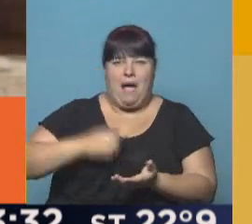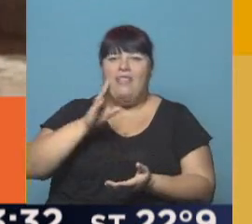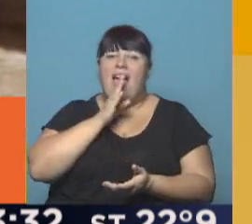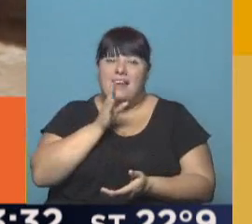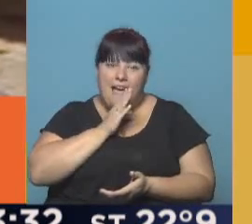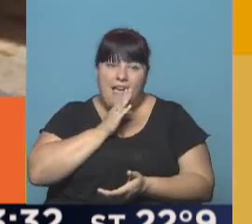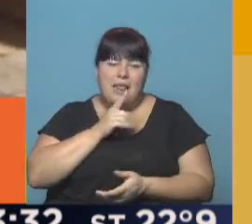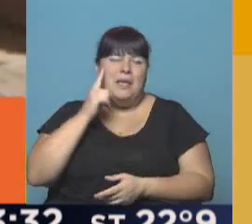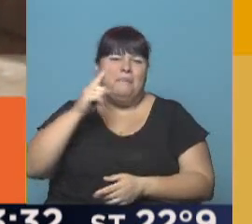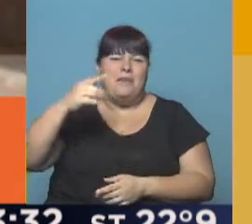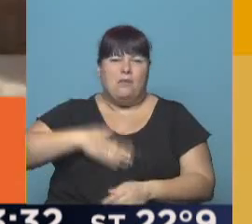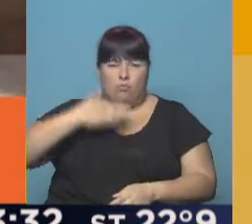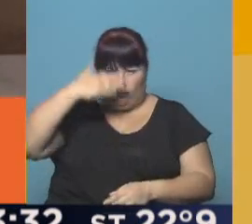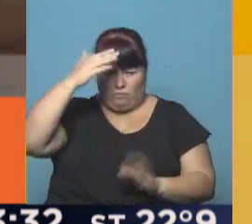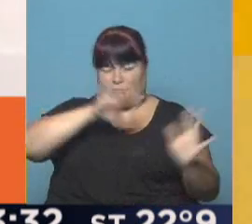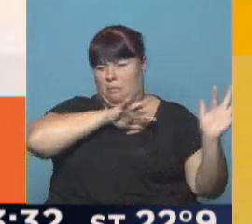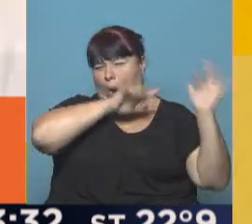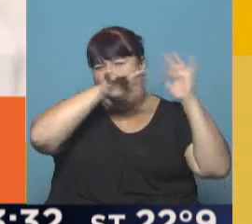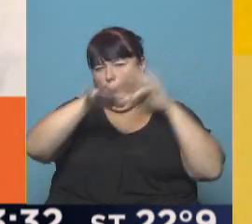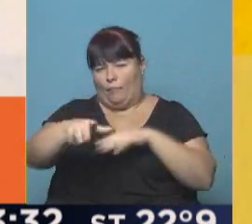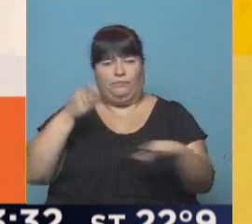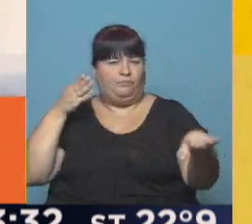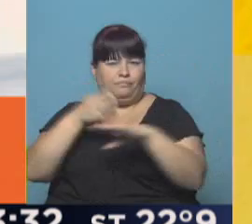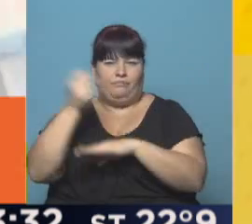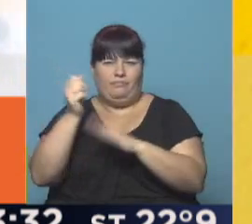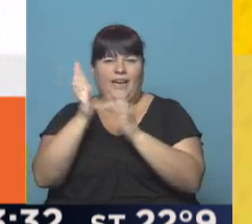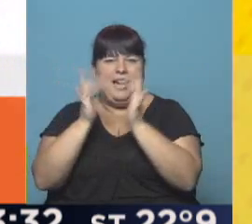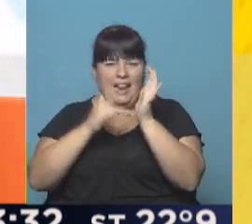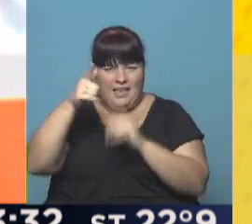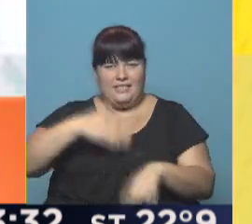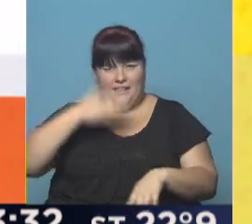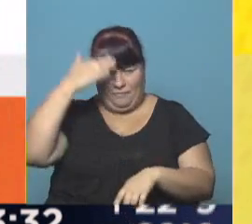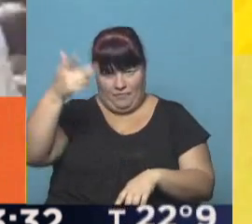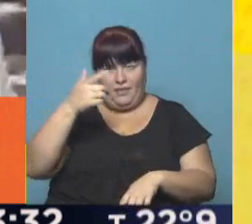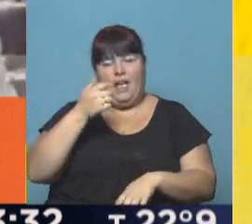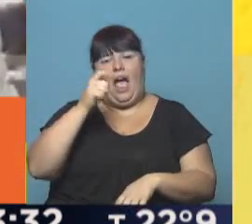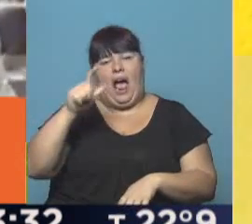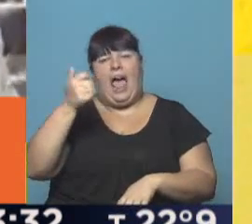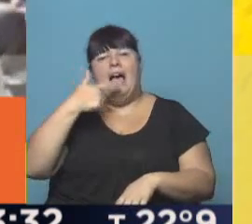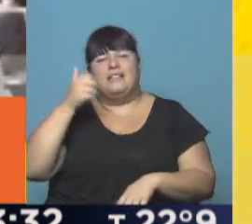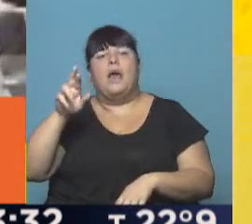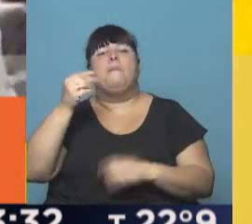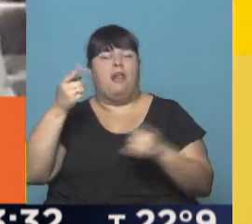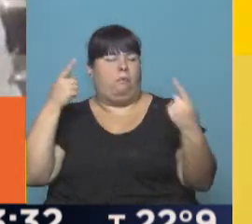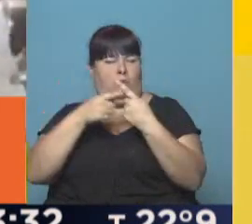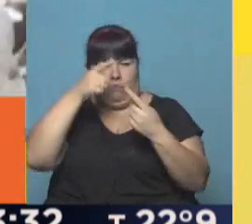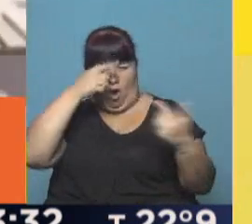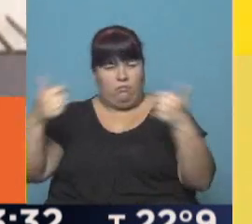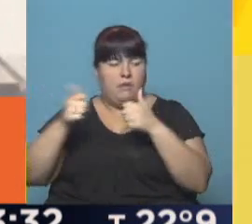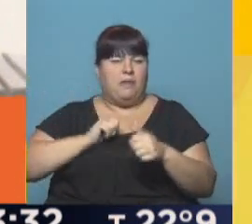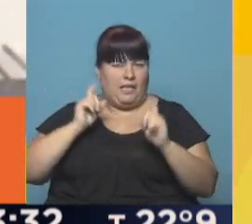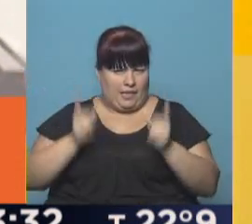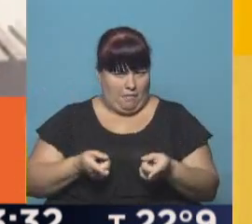Israel, miles de musulmanes se abalanzaron para ingresar a la mezquita Al-Aqsa, pero se enfrentaron con la policía y el